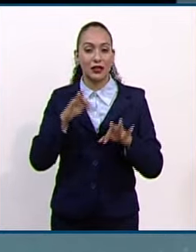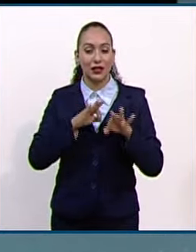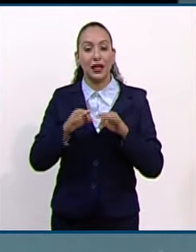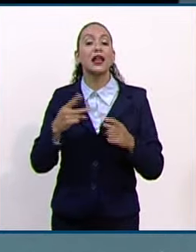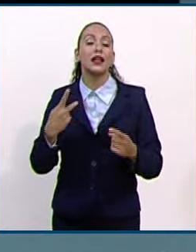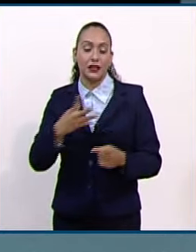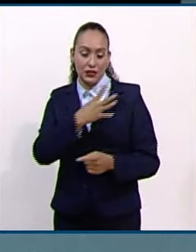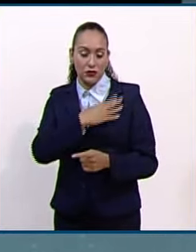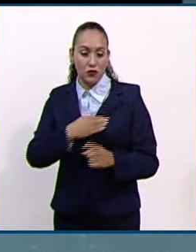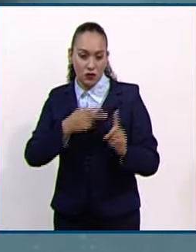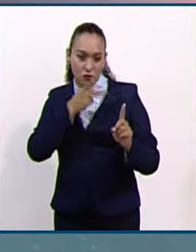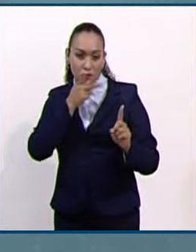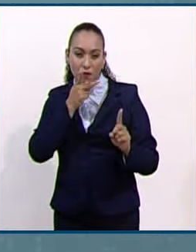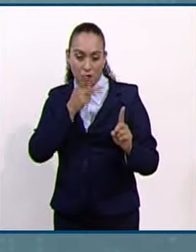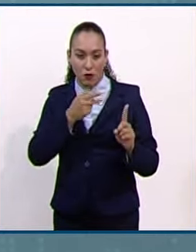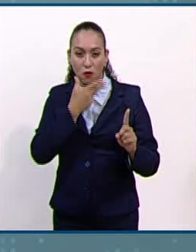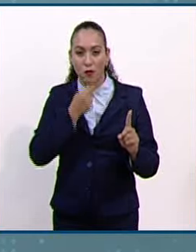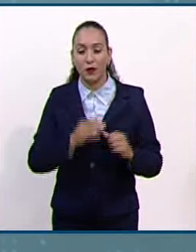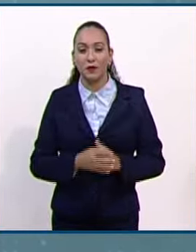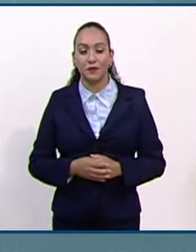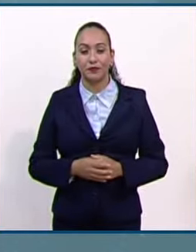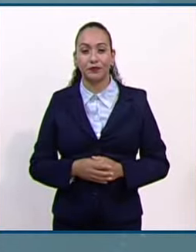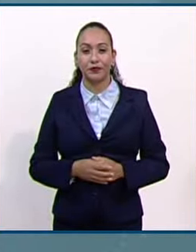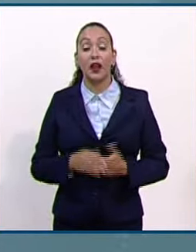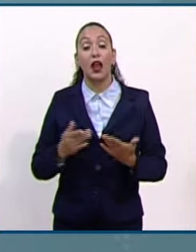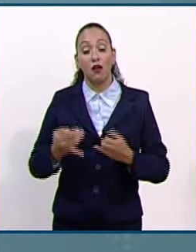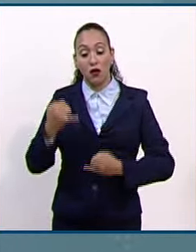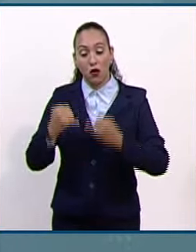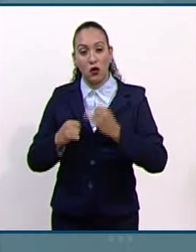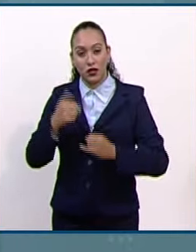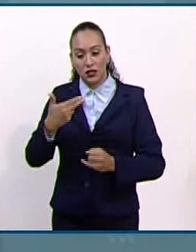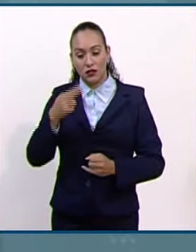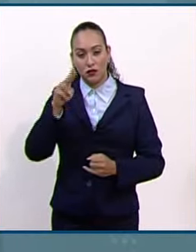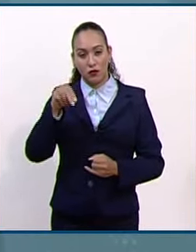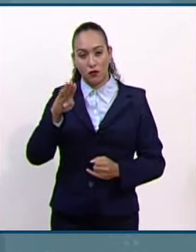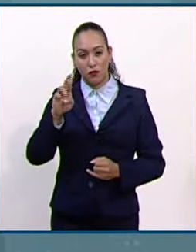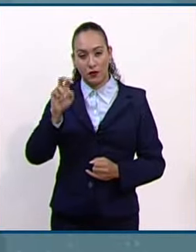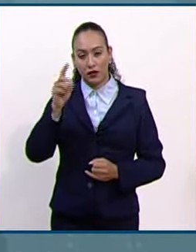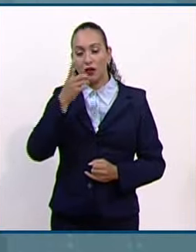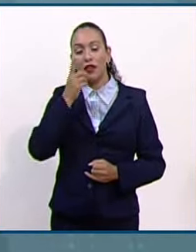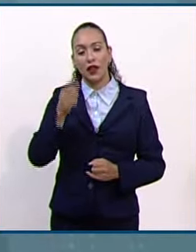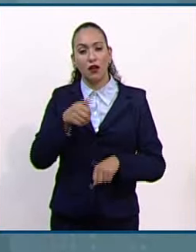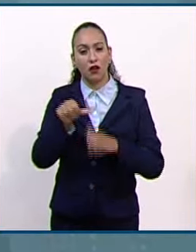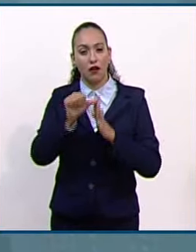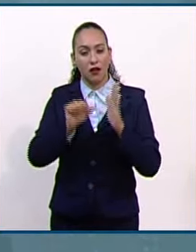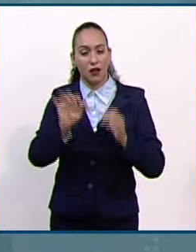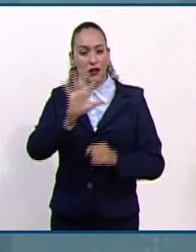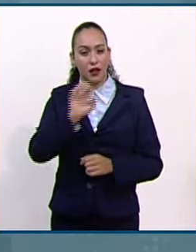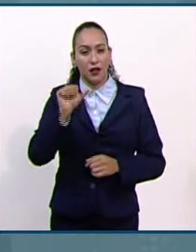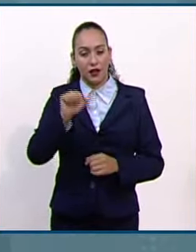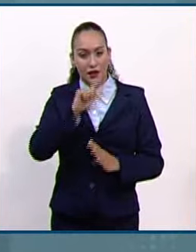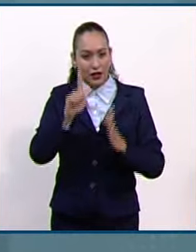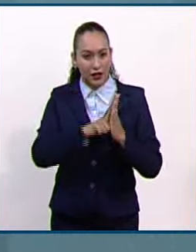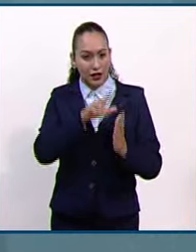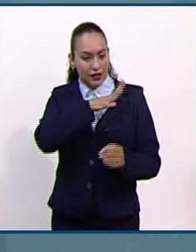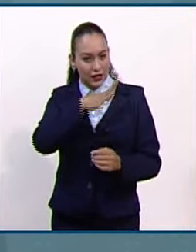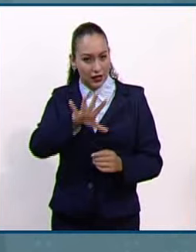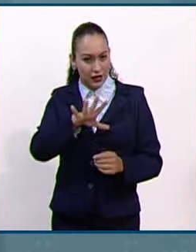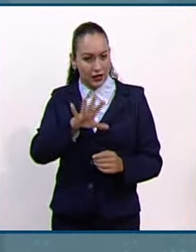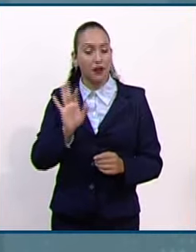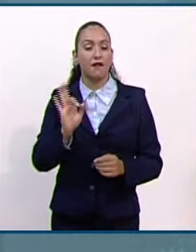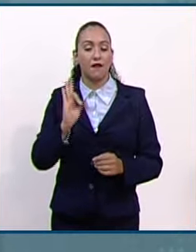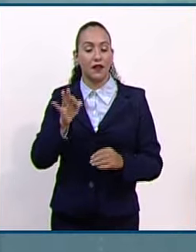menores. En este asunto, el juez Humberto Valles Isa determinó que el artículo 516 de la Ley Federal del Trabajo, que establece el